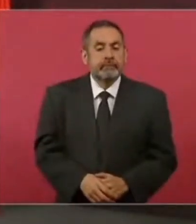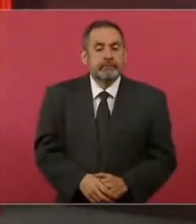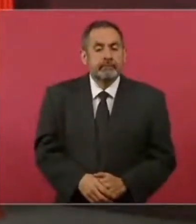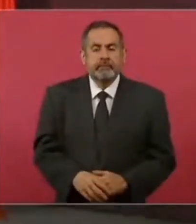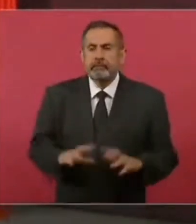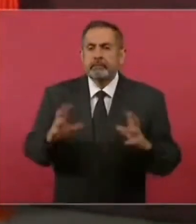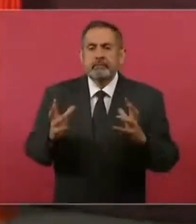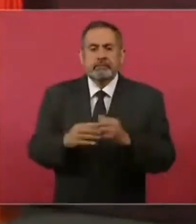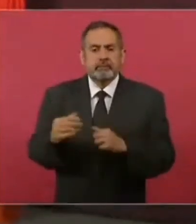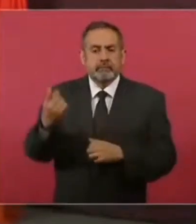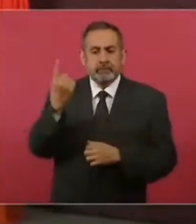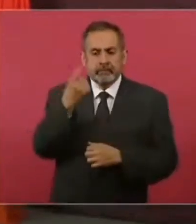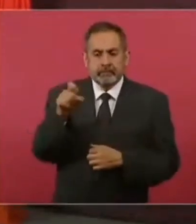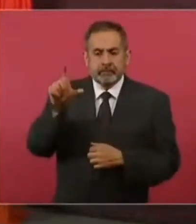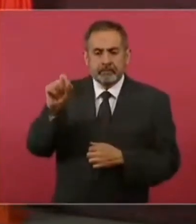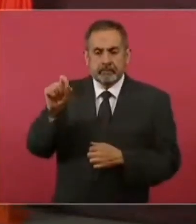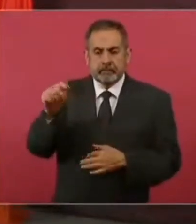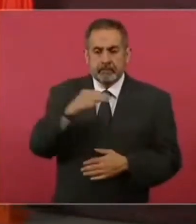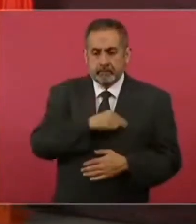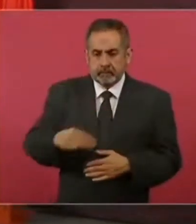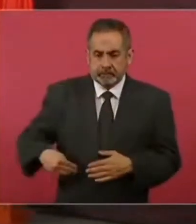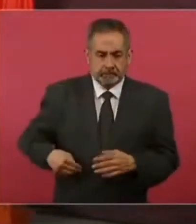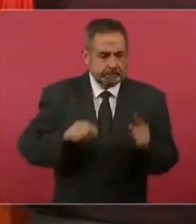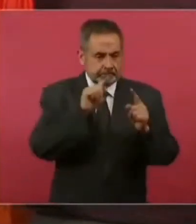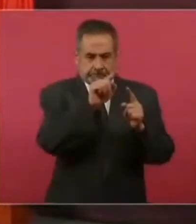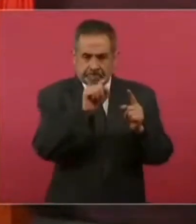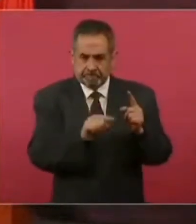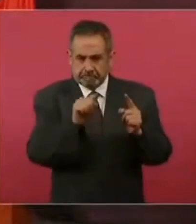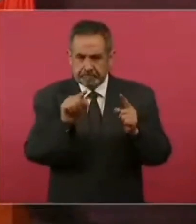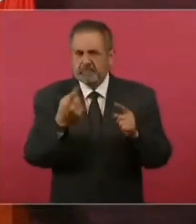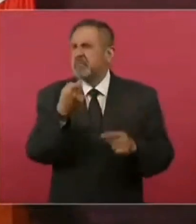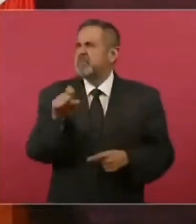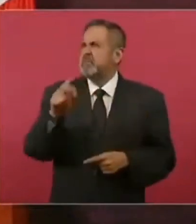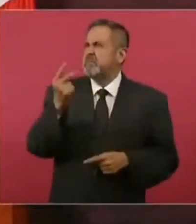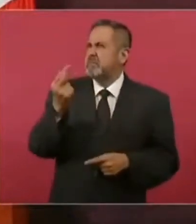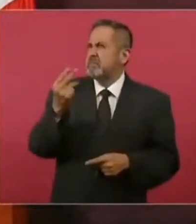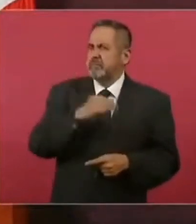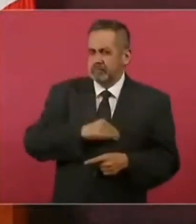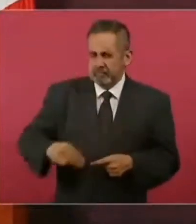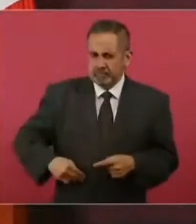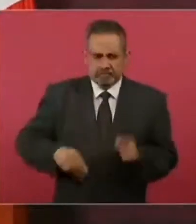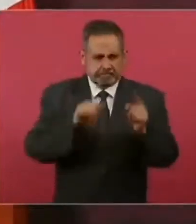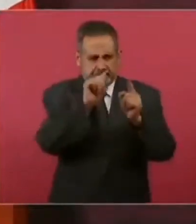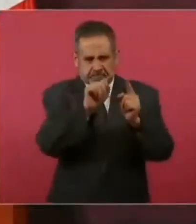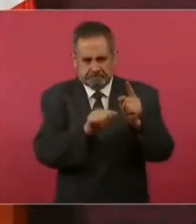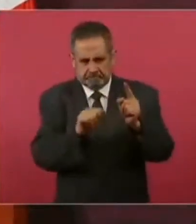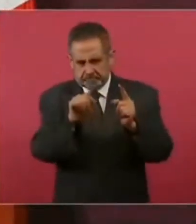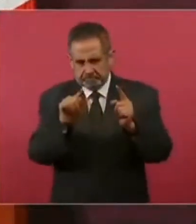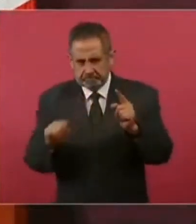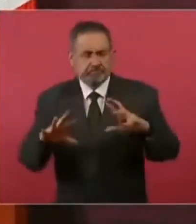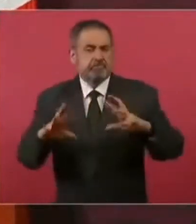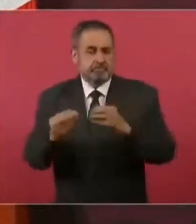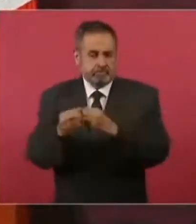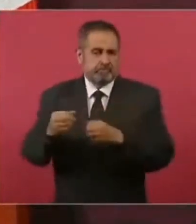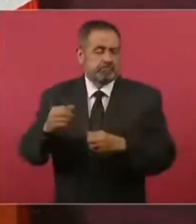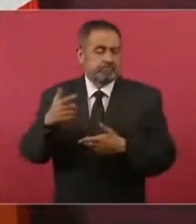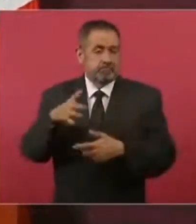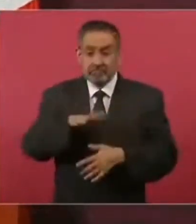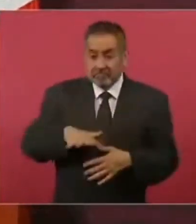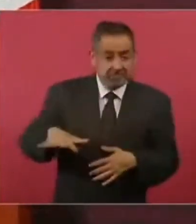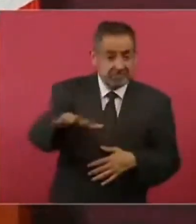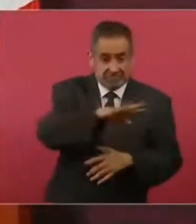Son 120 municipios, 125 municipios de Jalisco.